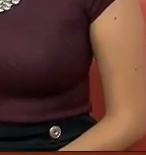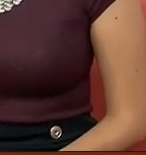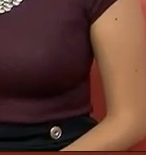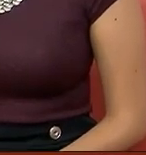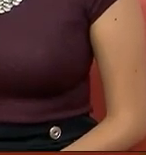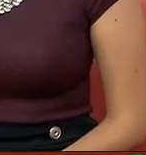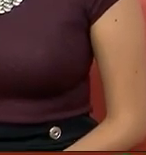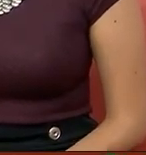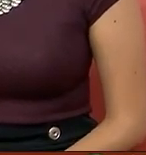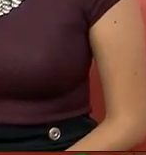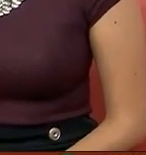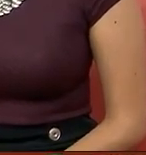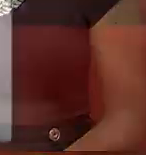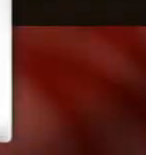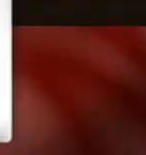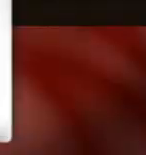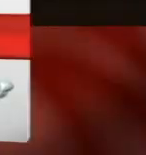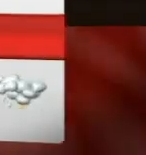Día y regresamos con más.